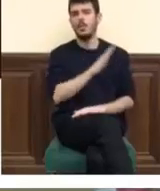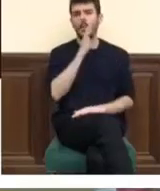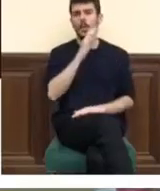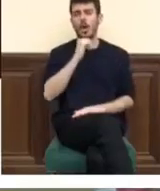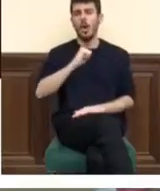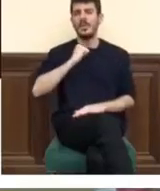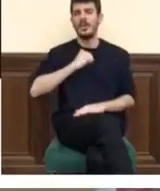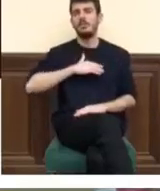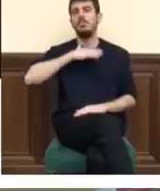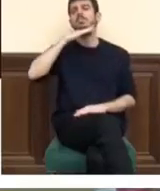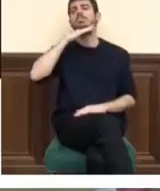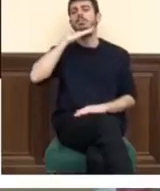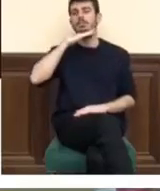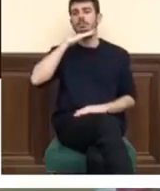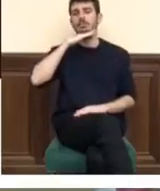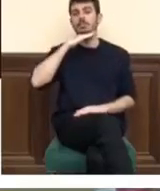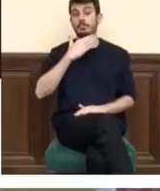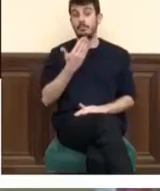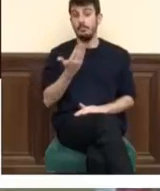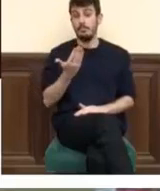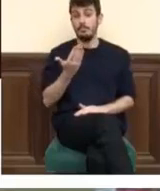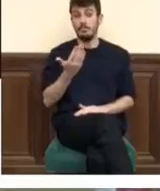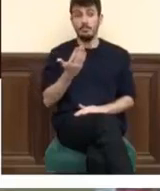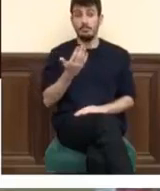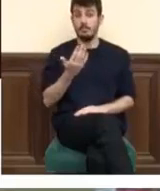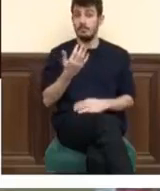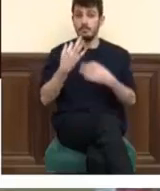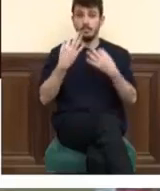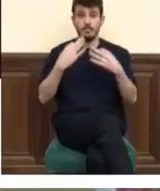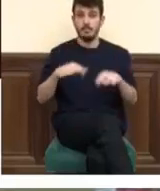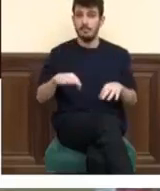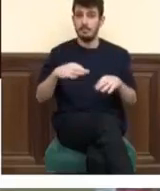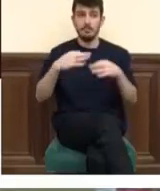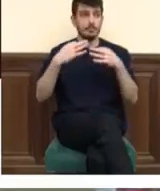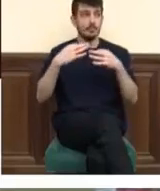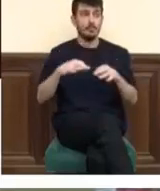están colapsados. Simplemente